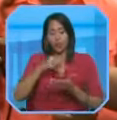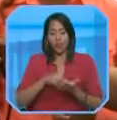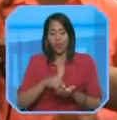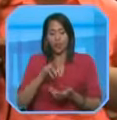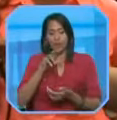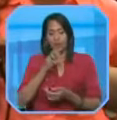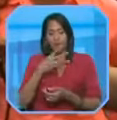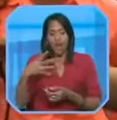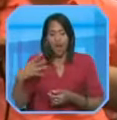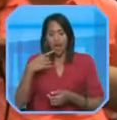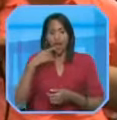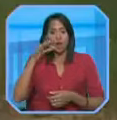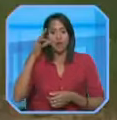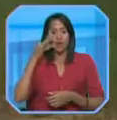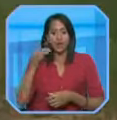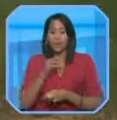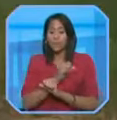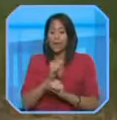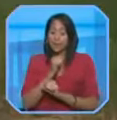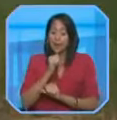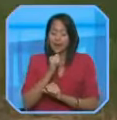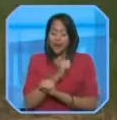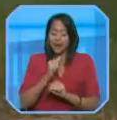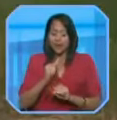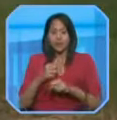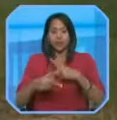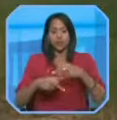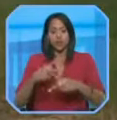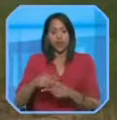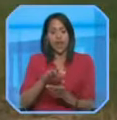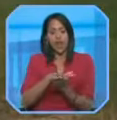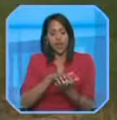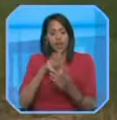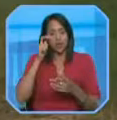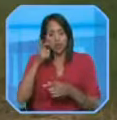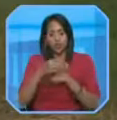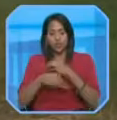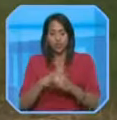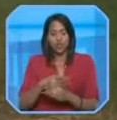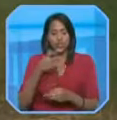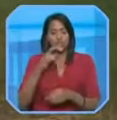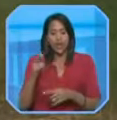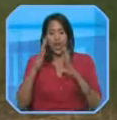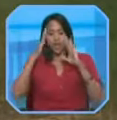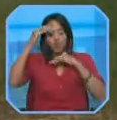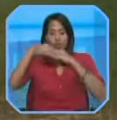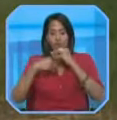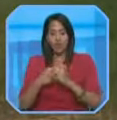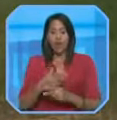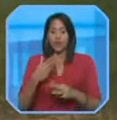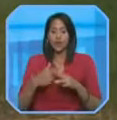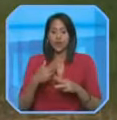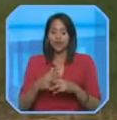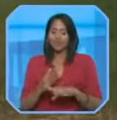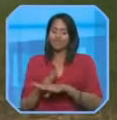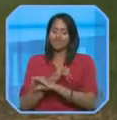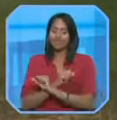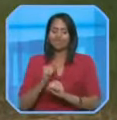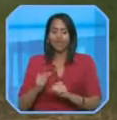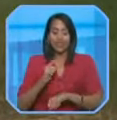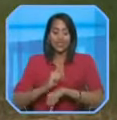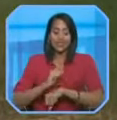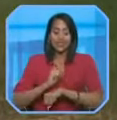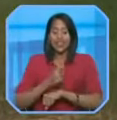malla amarillo pensando rojos señores finalmente los productores agrícolas y pecuarios de las mercedes del llano alertaron que se encuentran en contra del